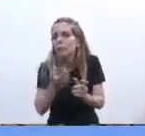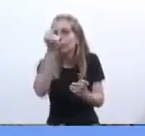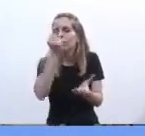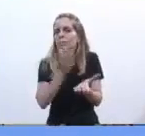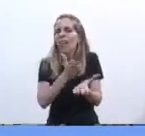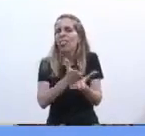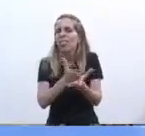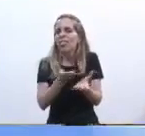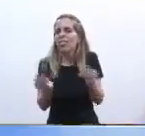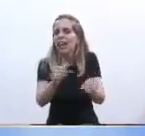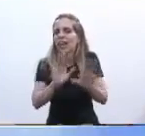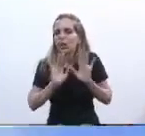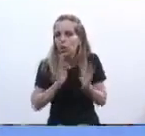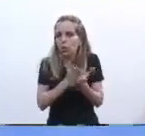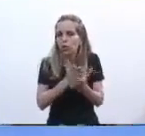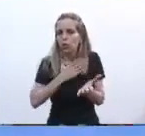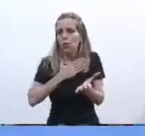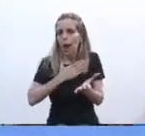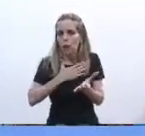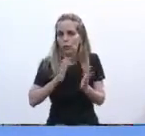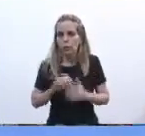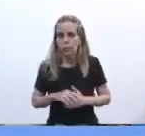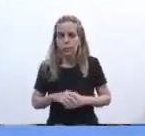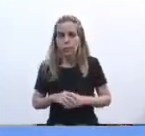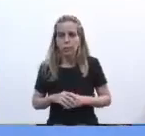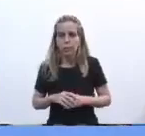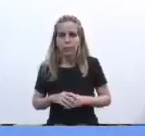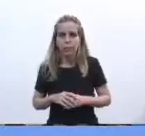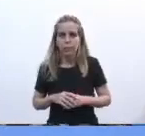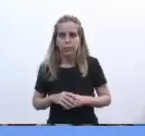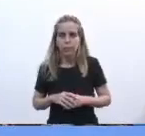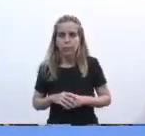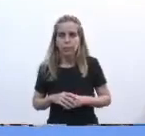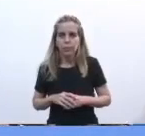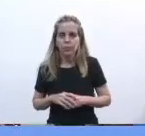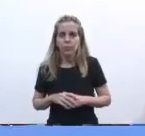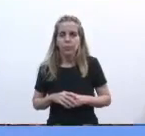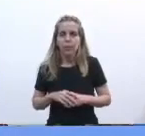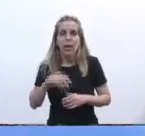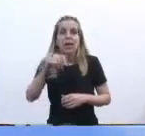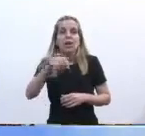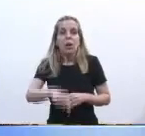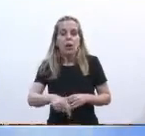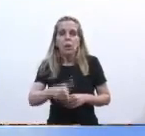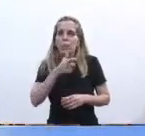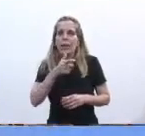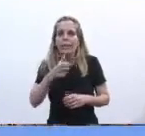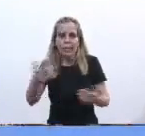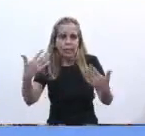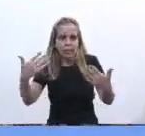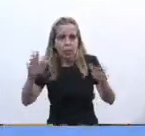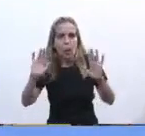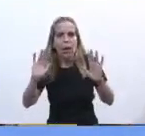en términos de humanidad y hoy creo que es posible